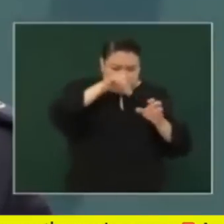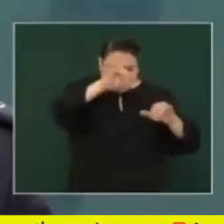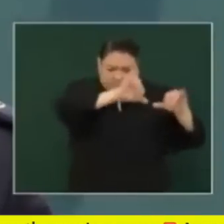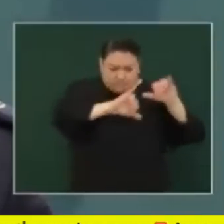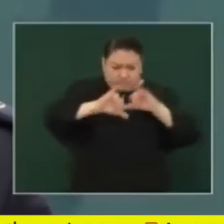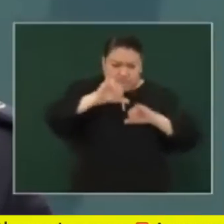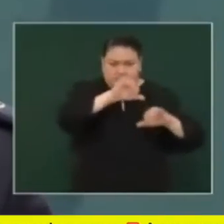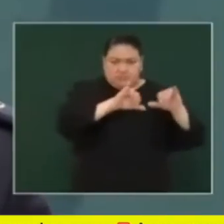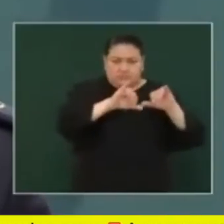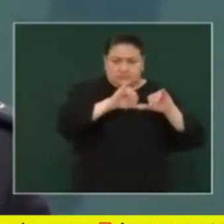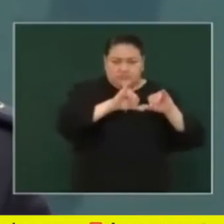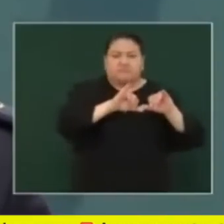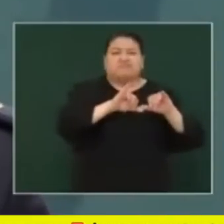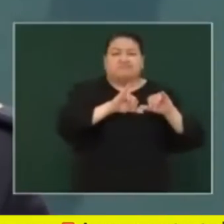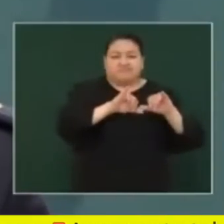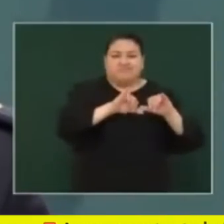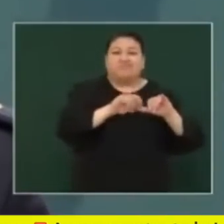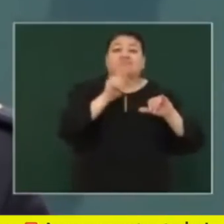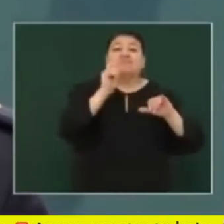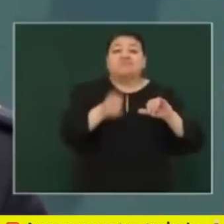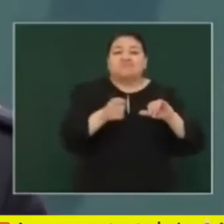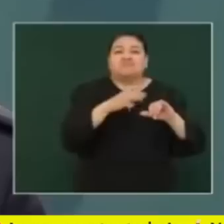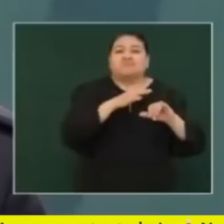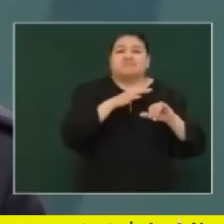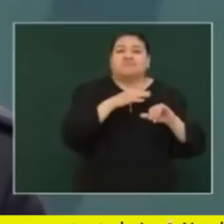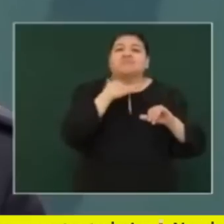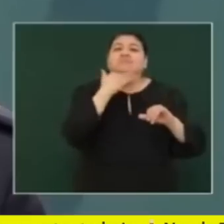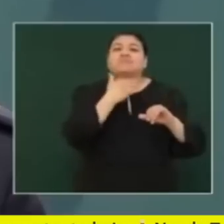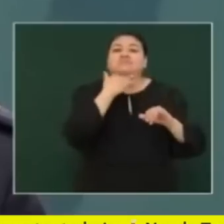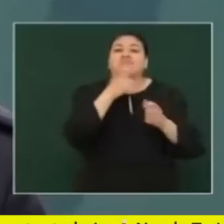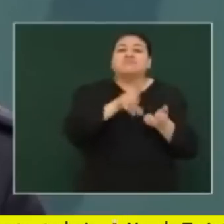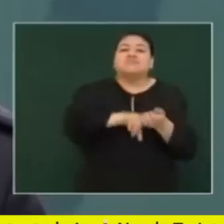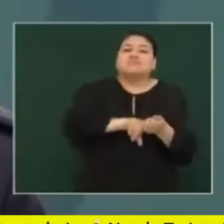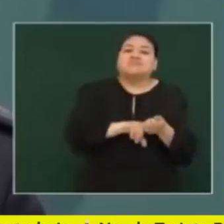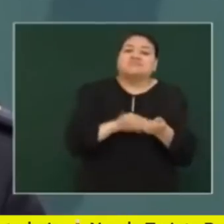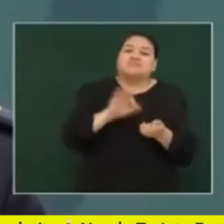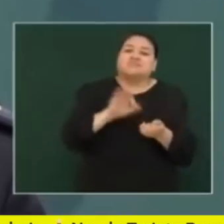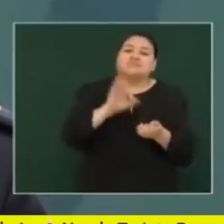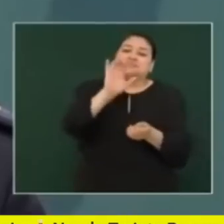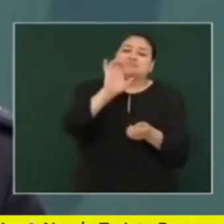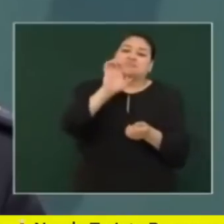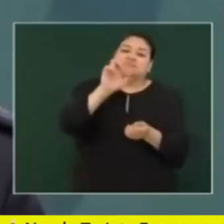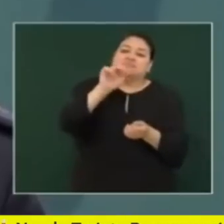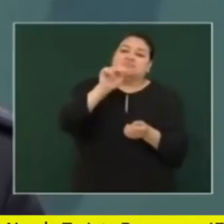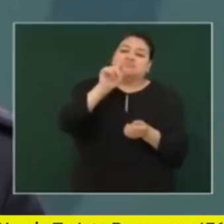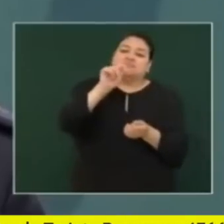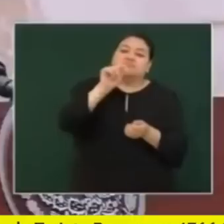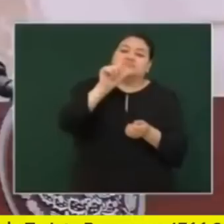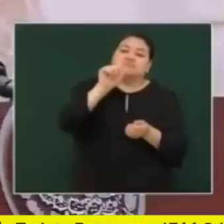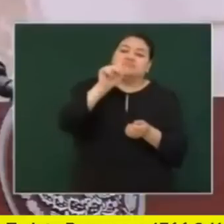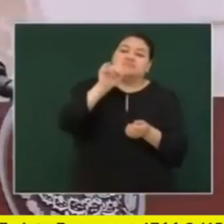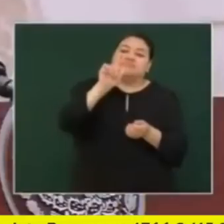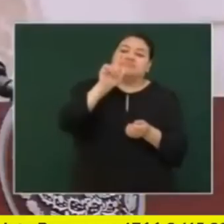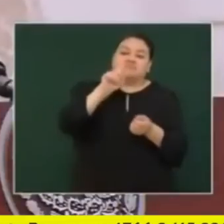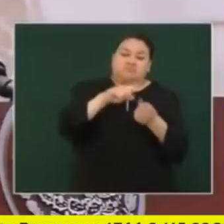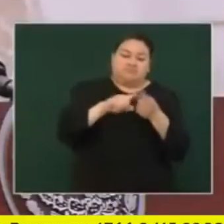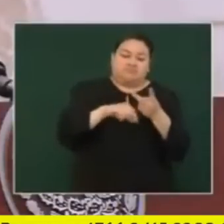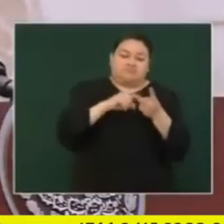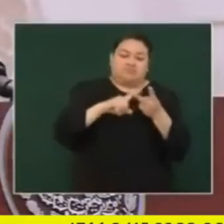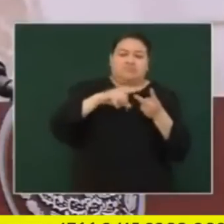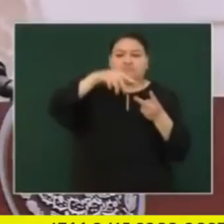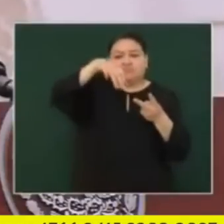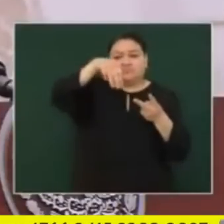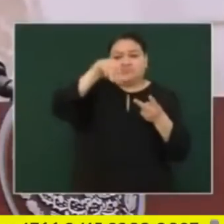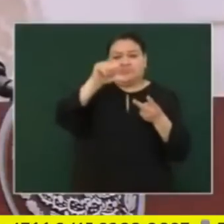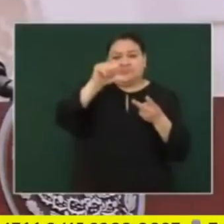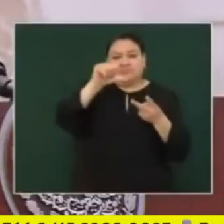y el producto viene contaminado con fentanilo y con metanfetaminas Esa